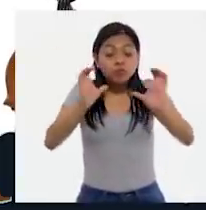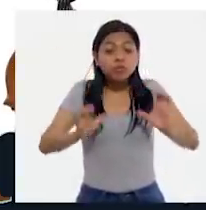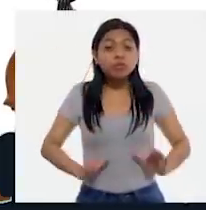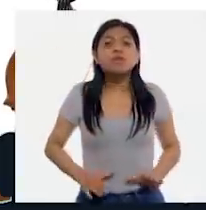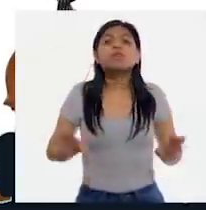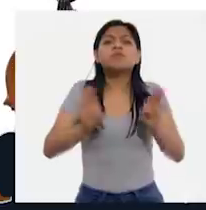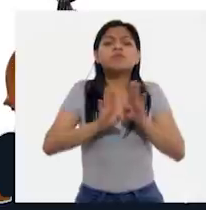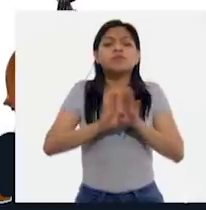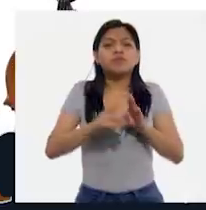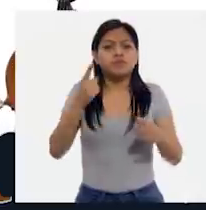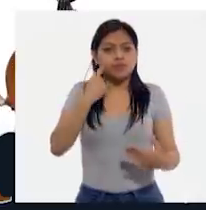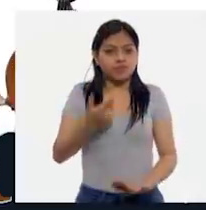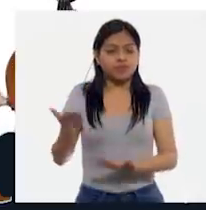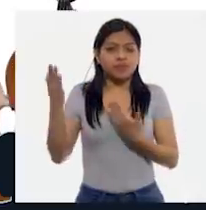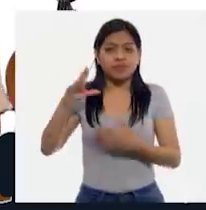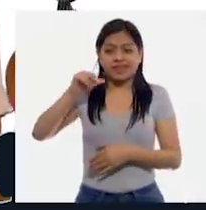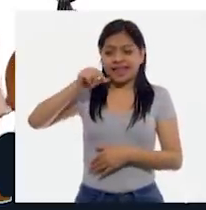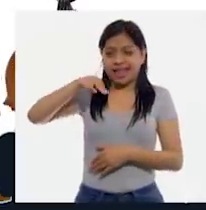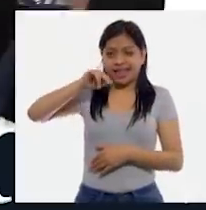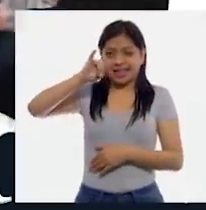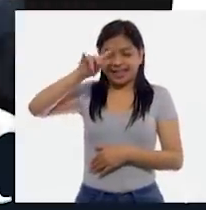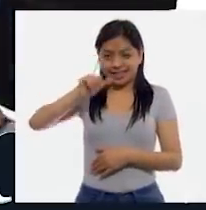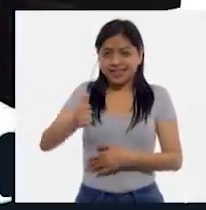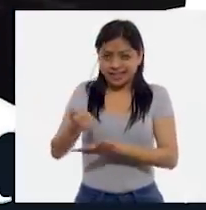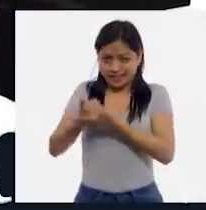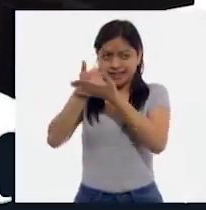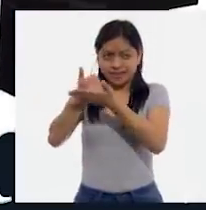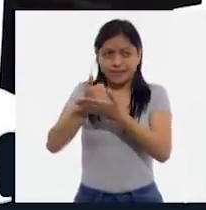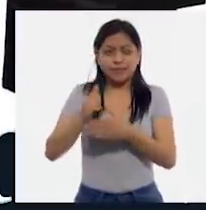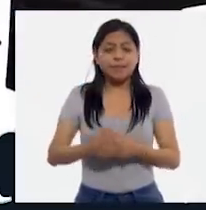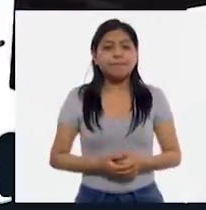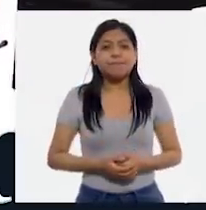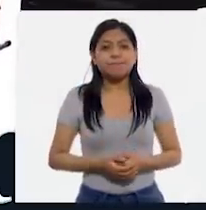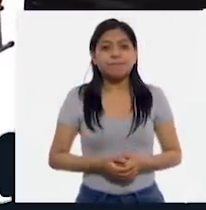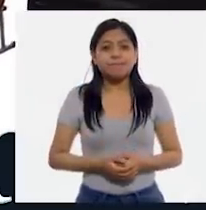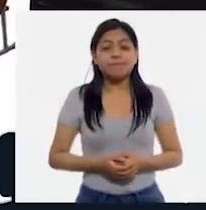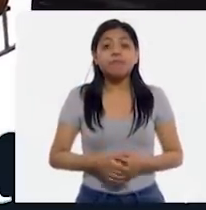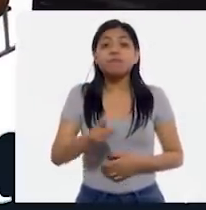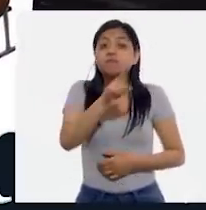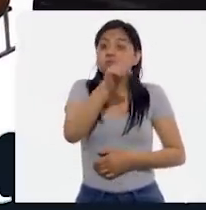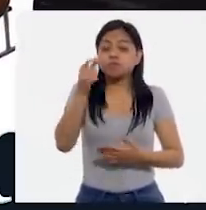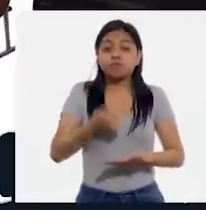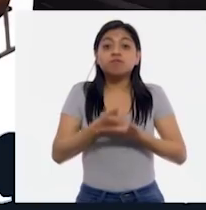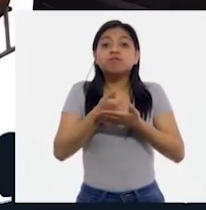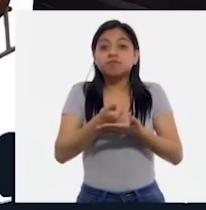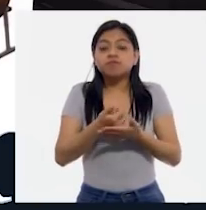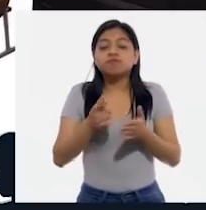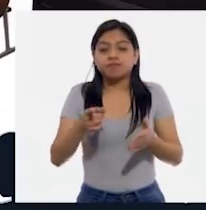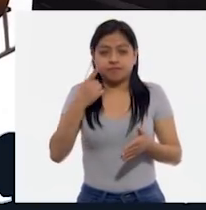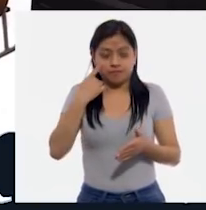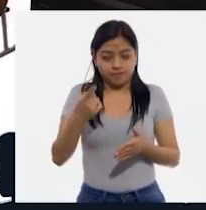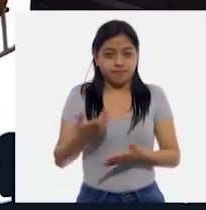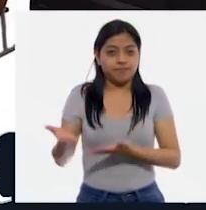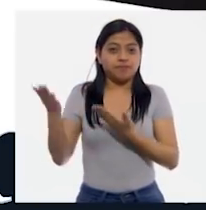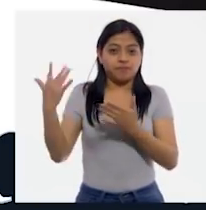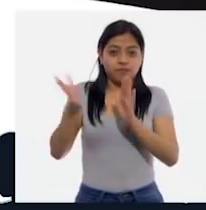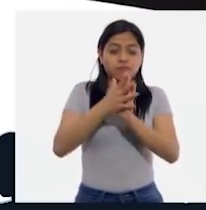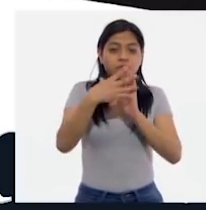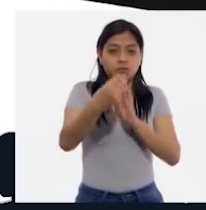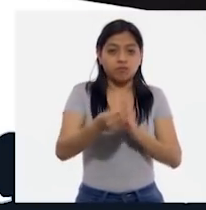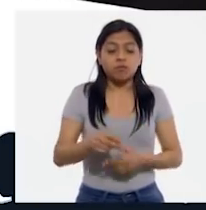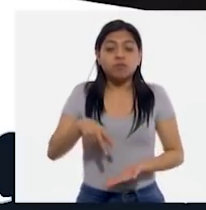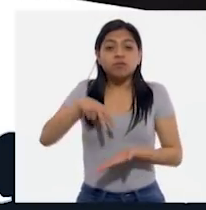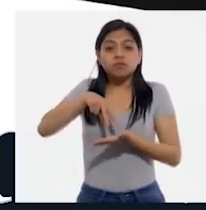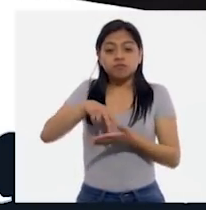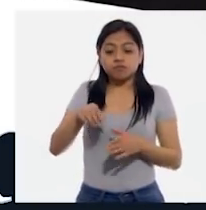la siguiente manera. Anita, ¿me ayudas? Debes estar de pie, con los pies